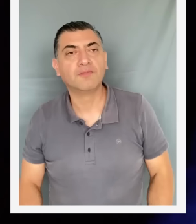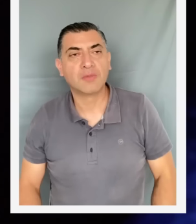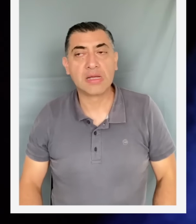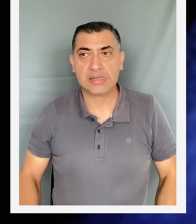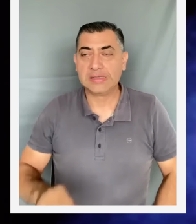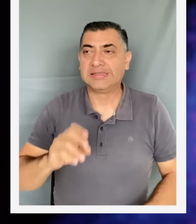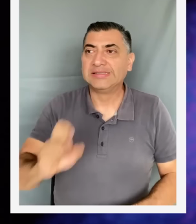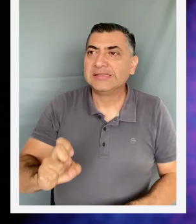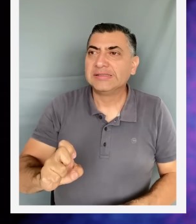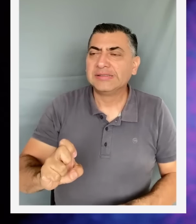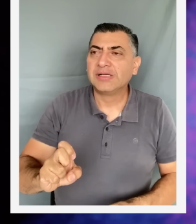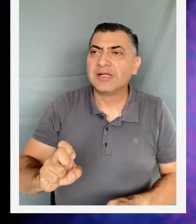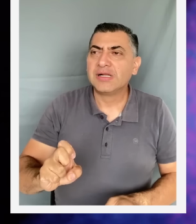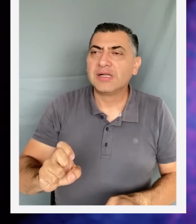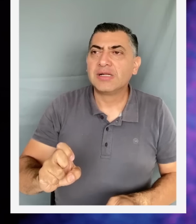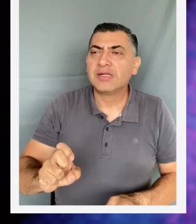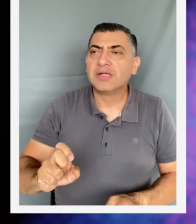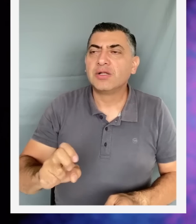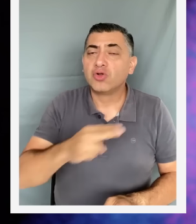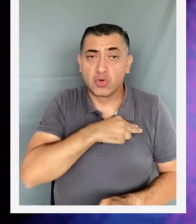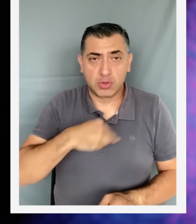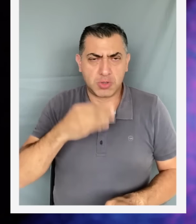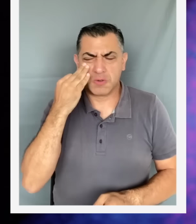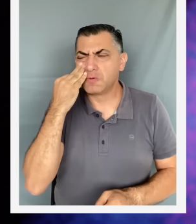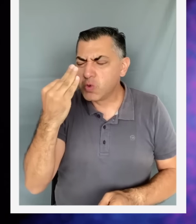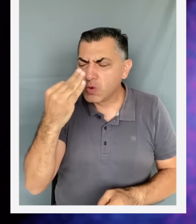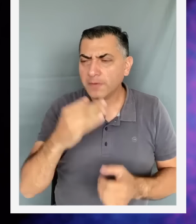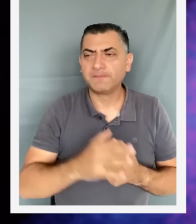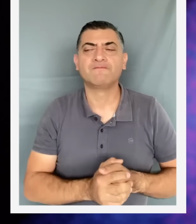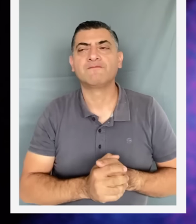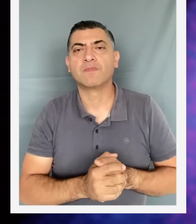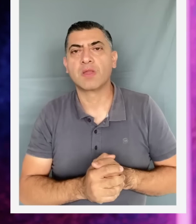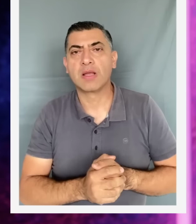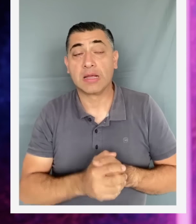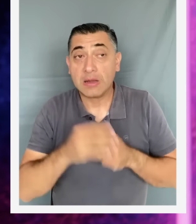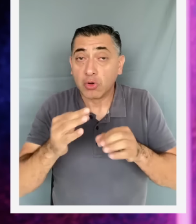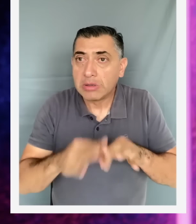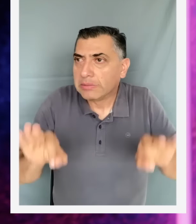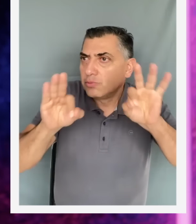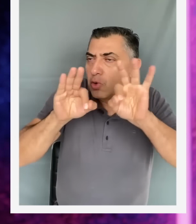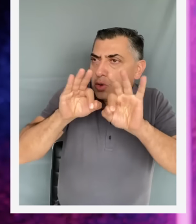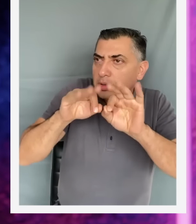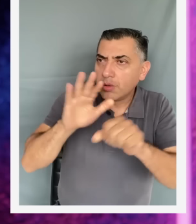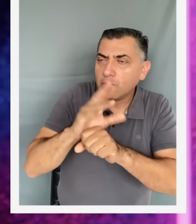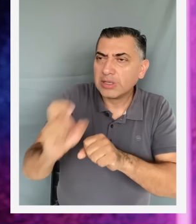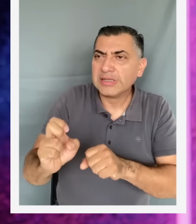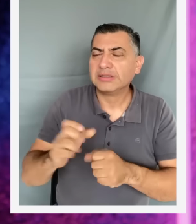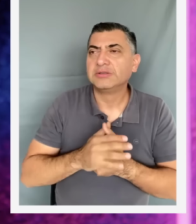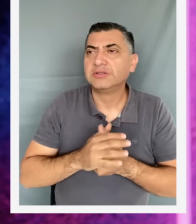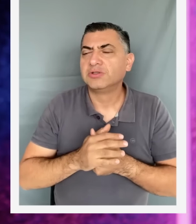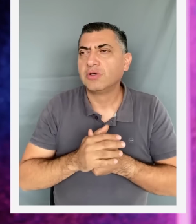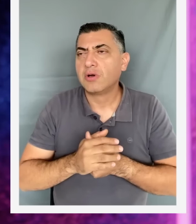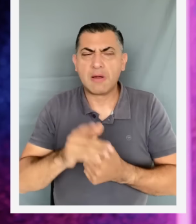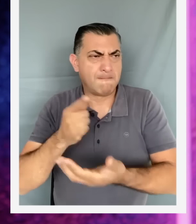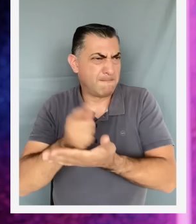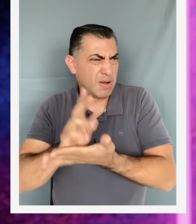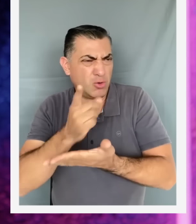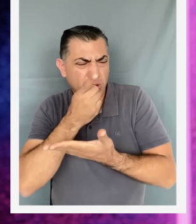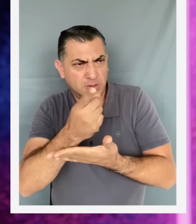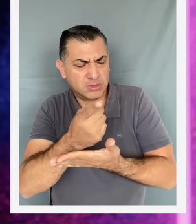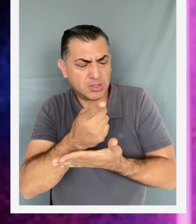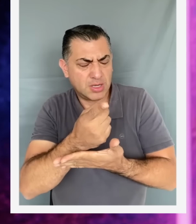tiene que verse a través de nuestro testimonio y es muy interesante porque el primer tema que toca el apóstol